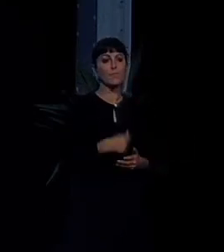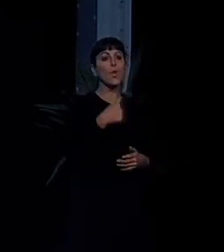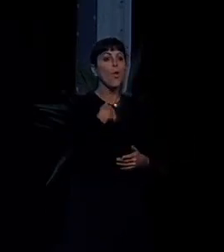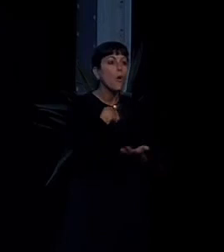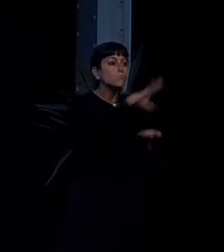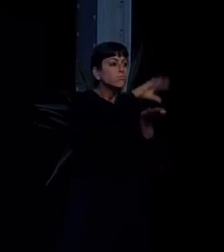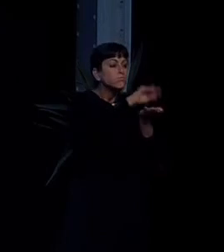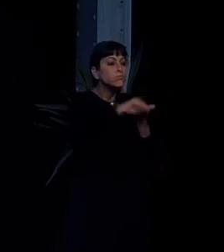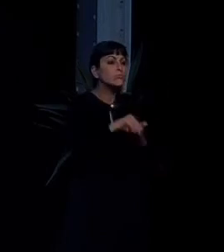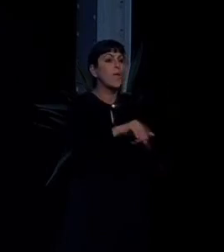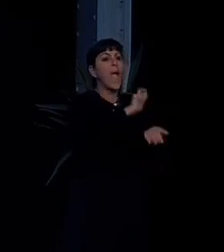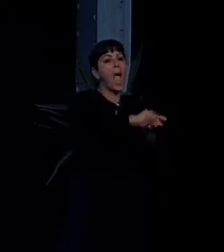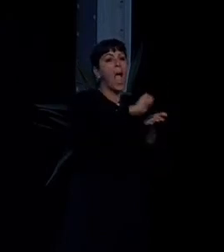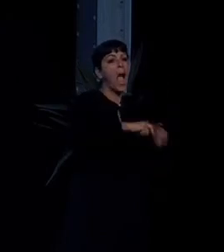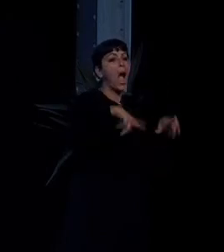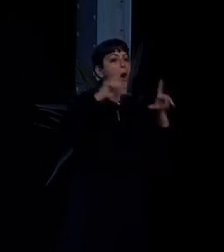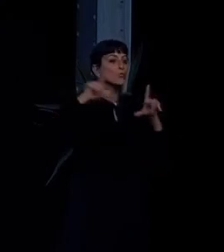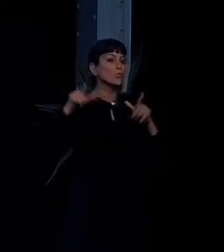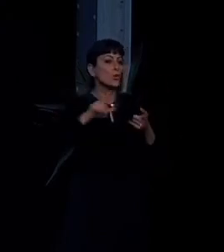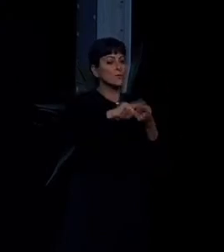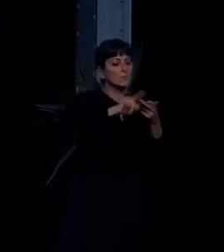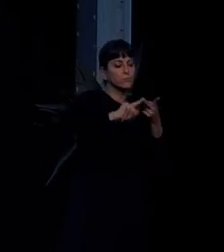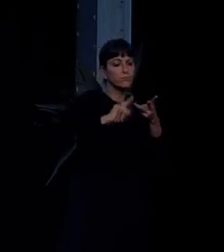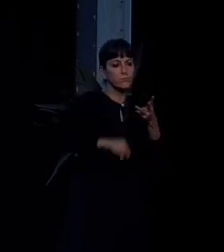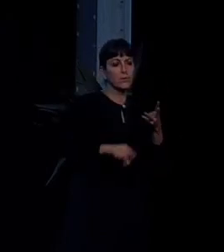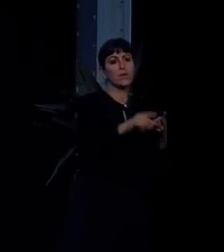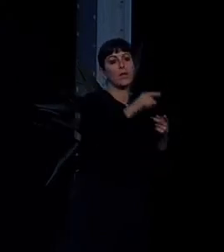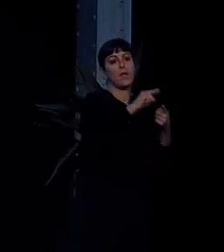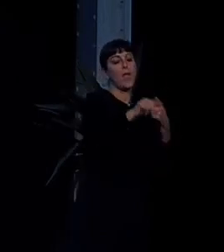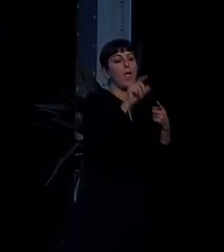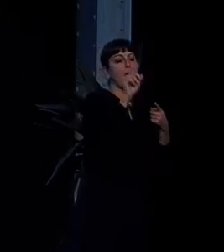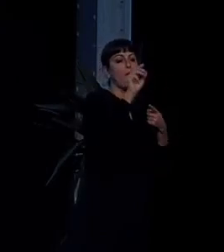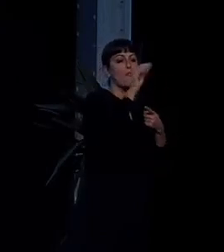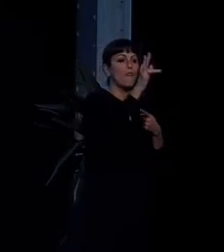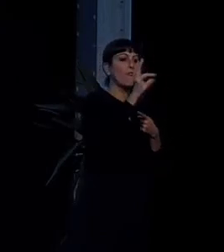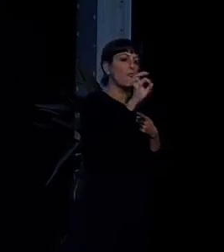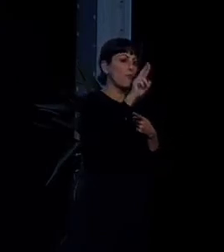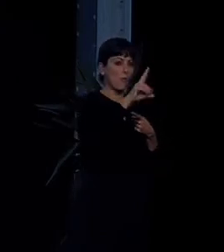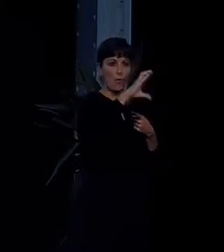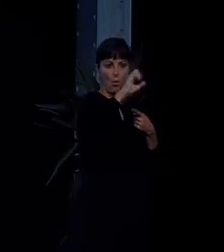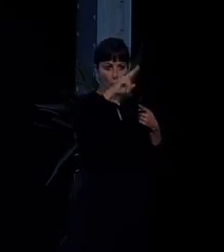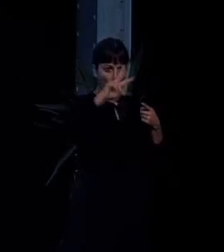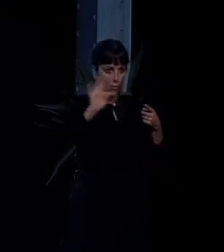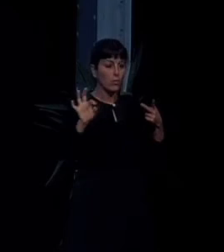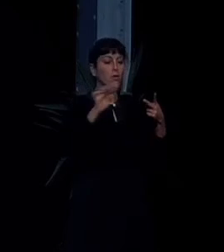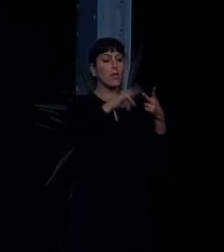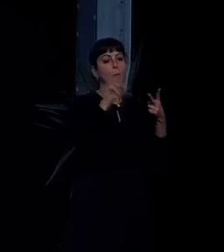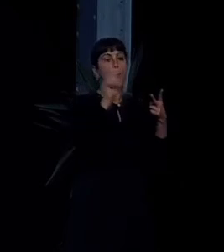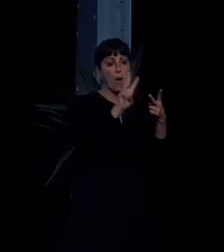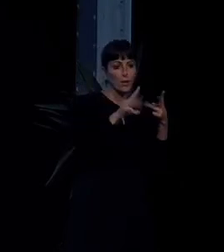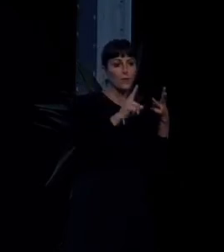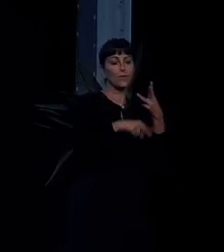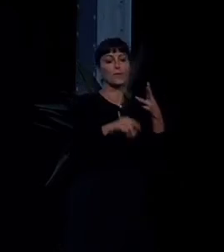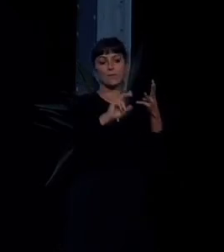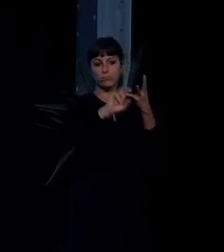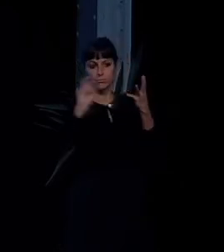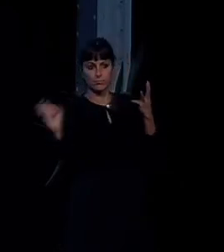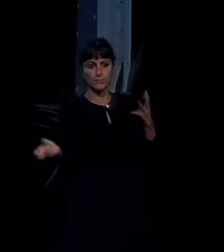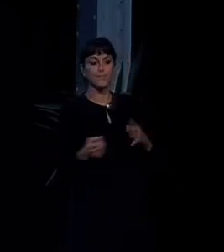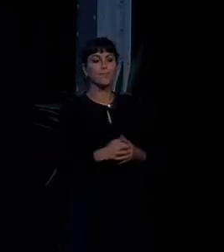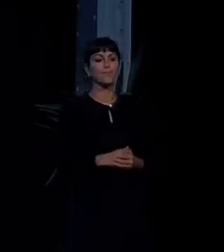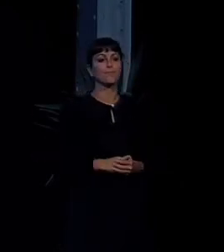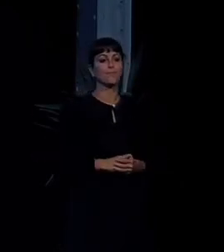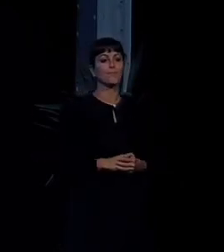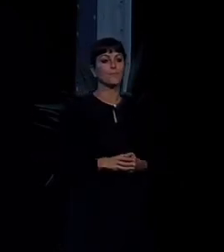Foucault, otro es Agamben, también Walkovich, Balder. De estos autores, por ejemplo, Foucault y Agamben no